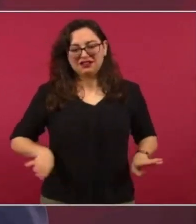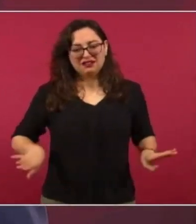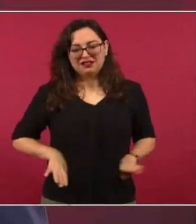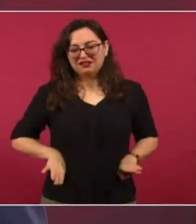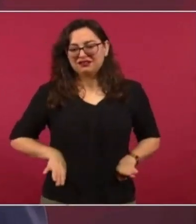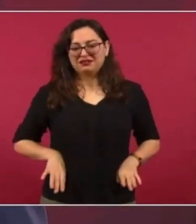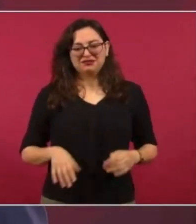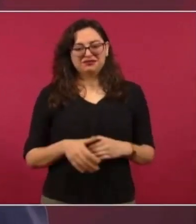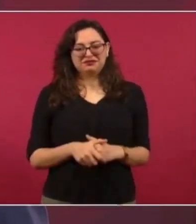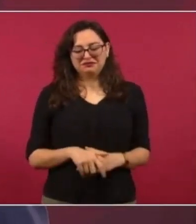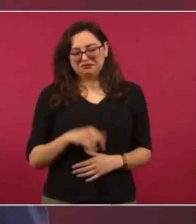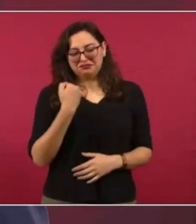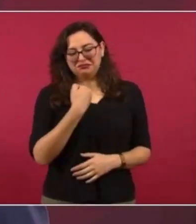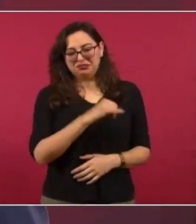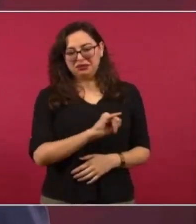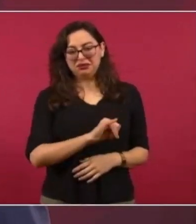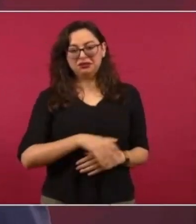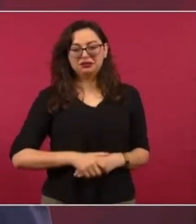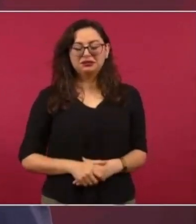haciendo el ridículo.